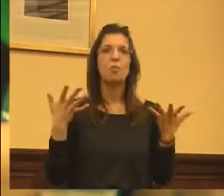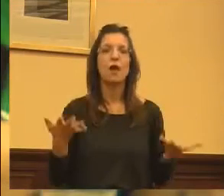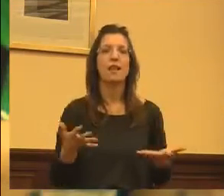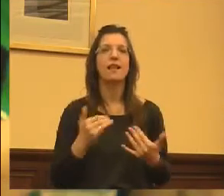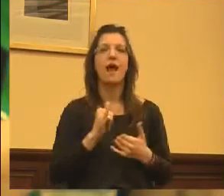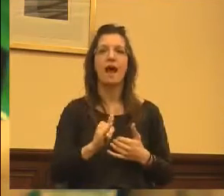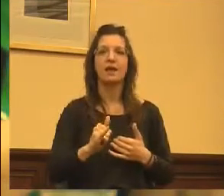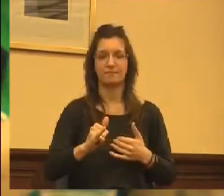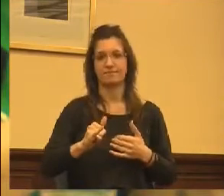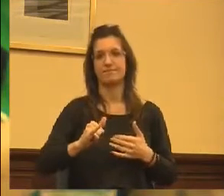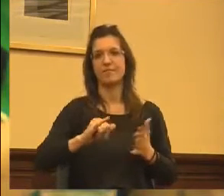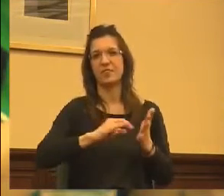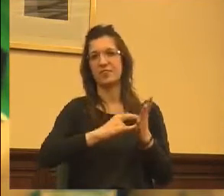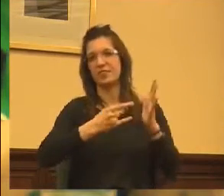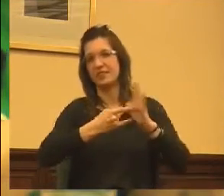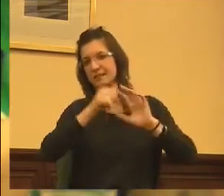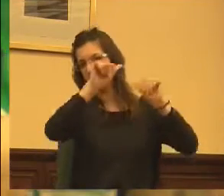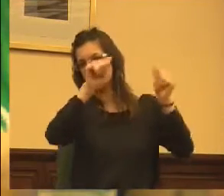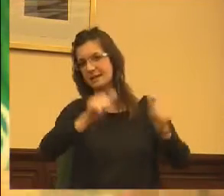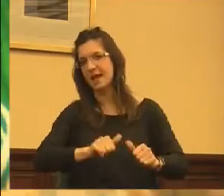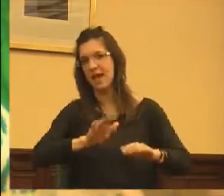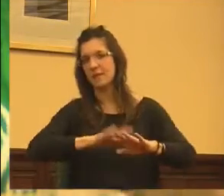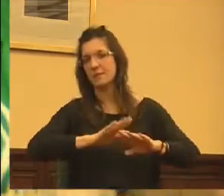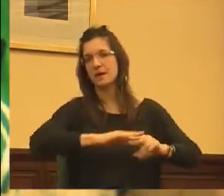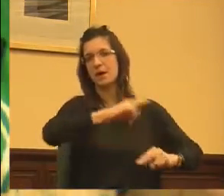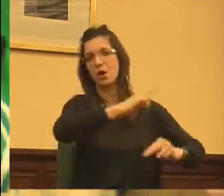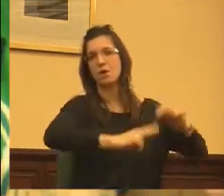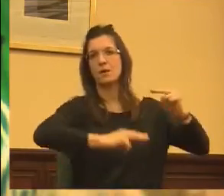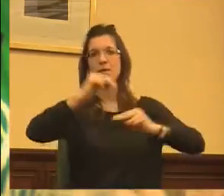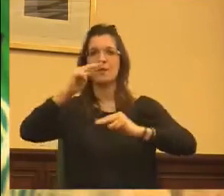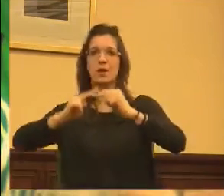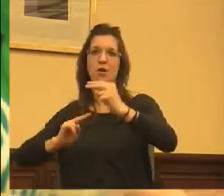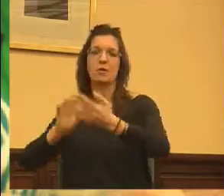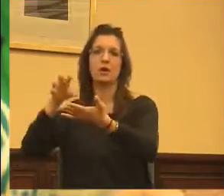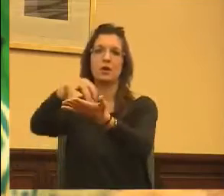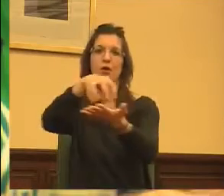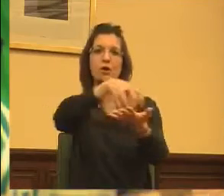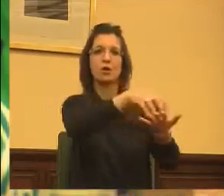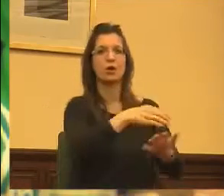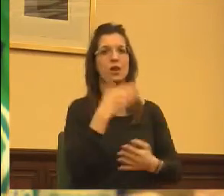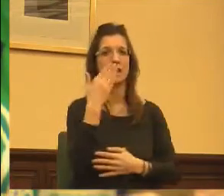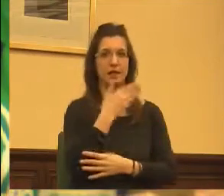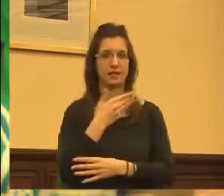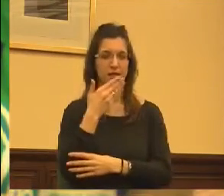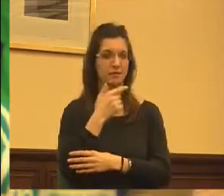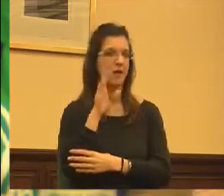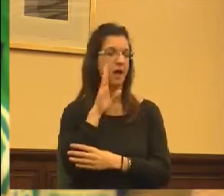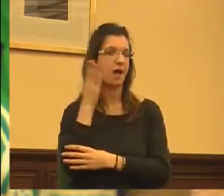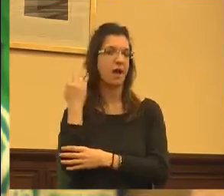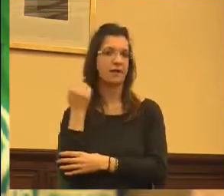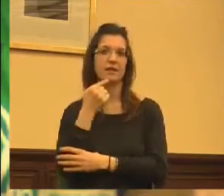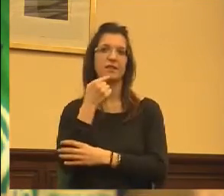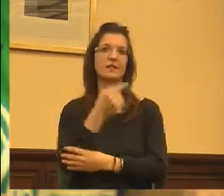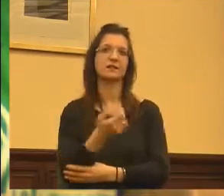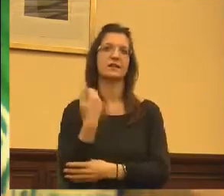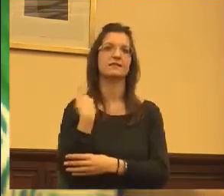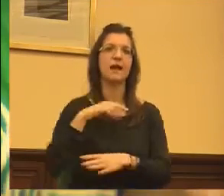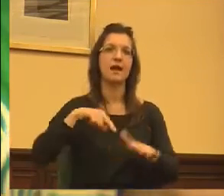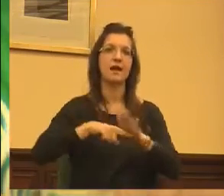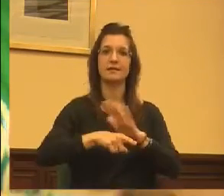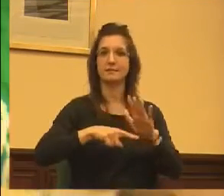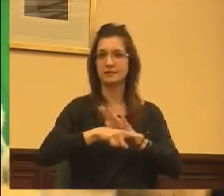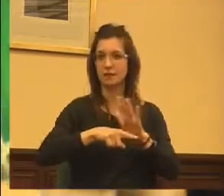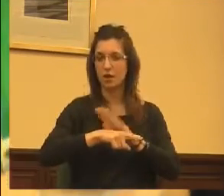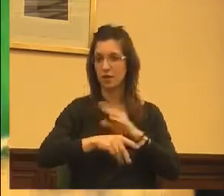hay diseñada para acometer obras en los colegios. Como decía antes, se ha hecho una encomienda de gestión al